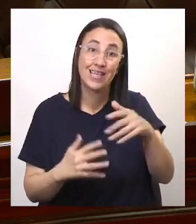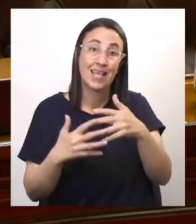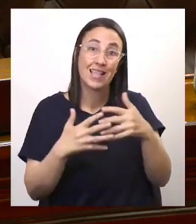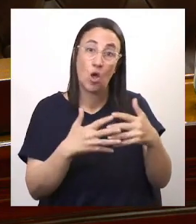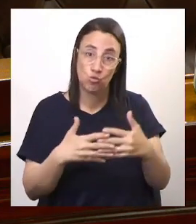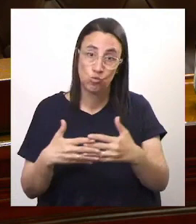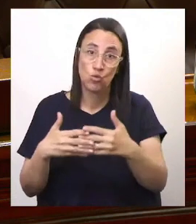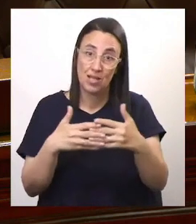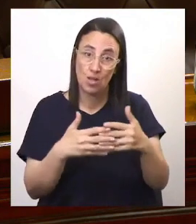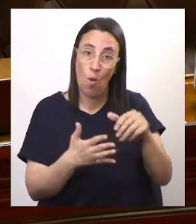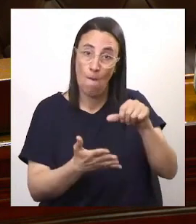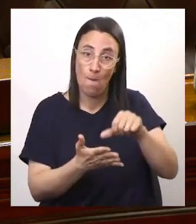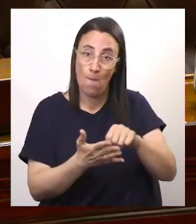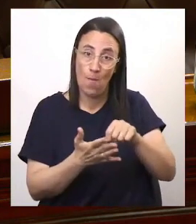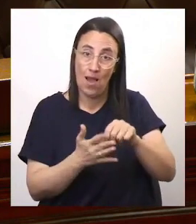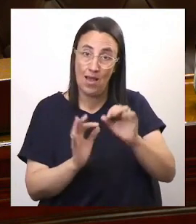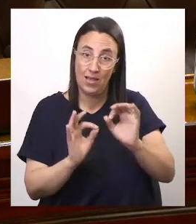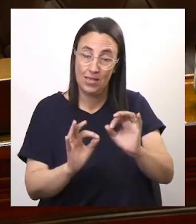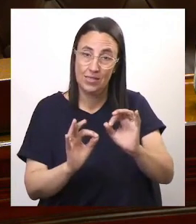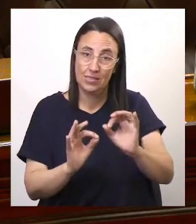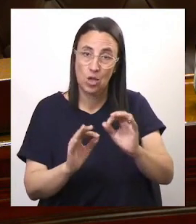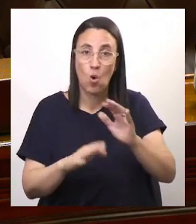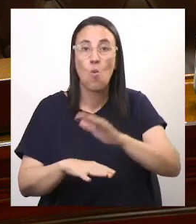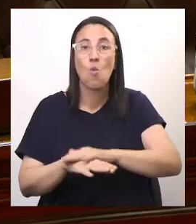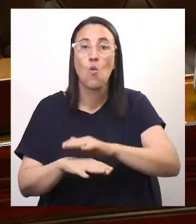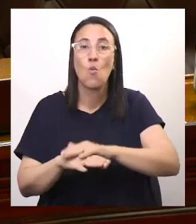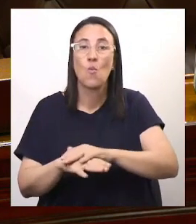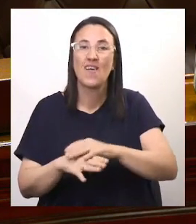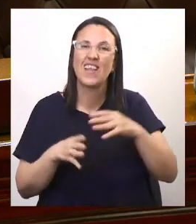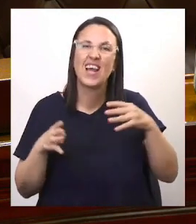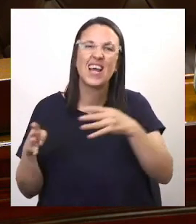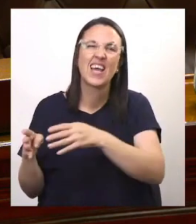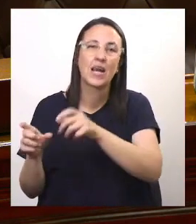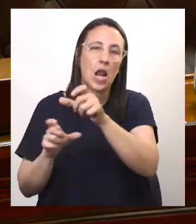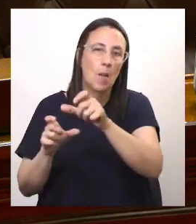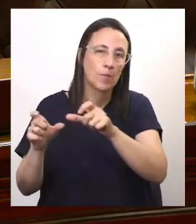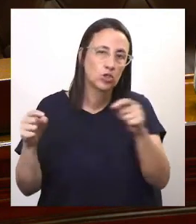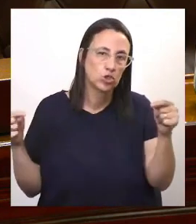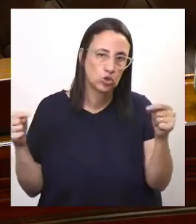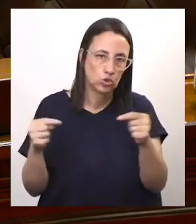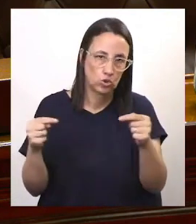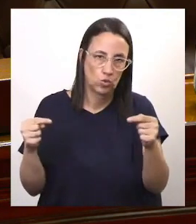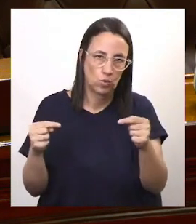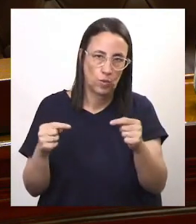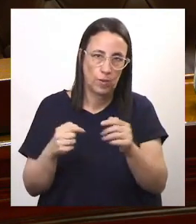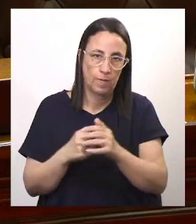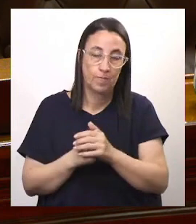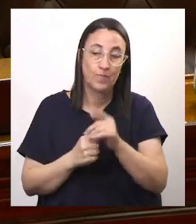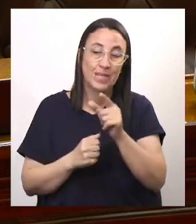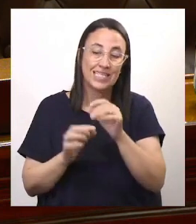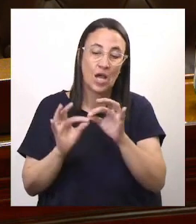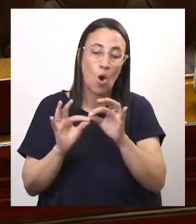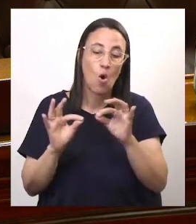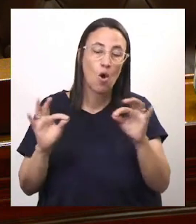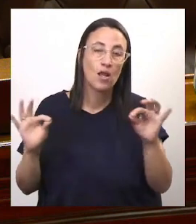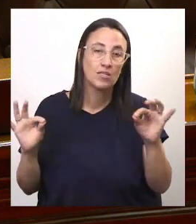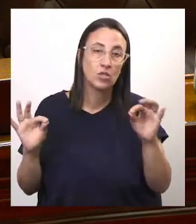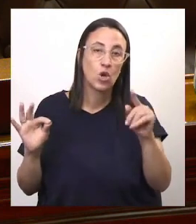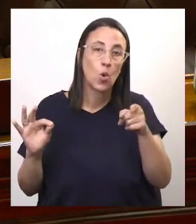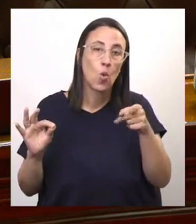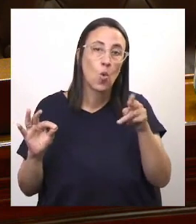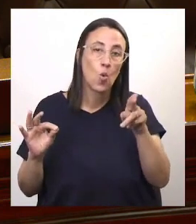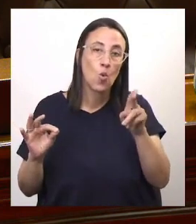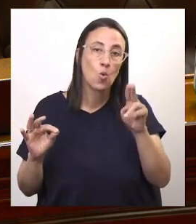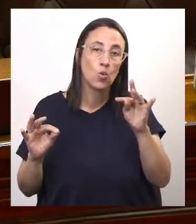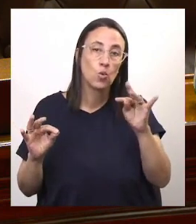estado con motivo de su guerra civil. Y esta oración de Gettysburg